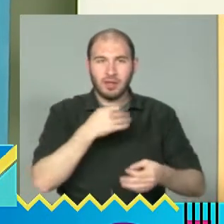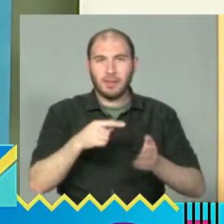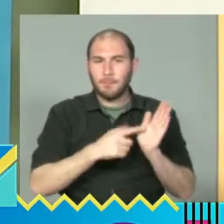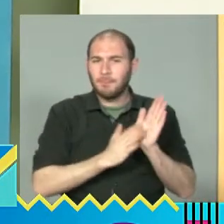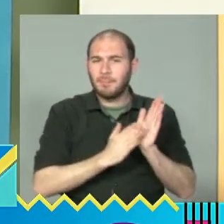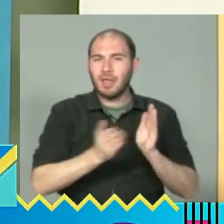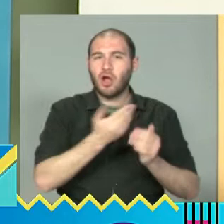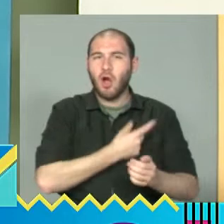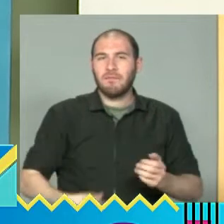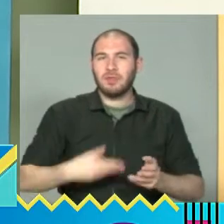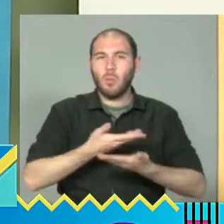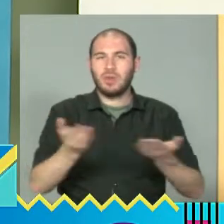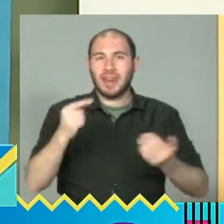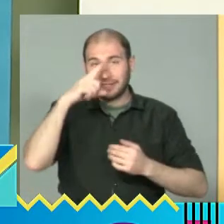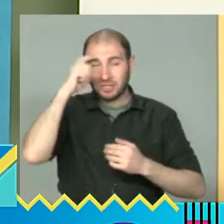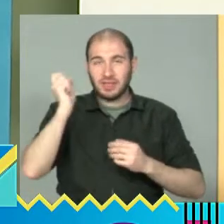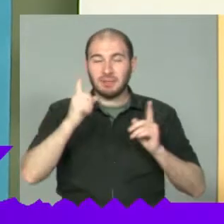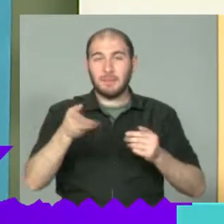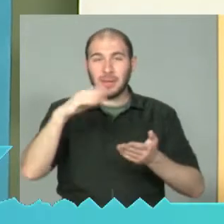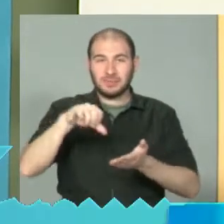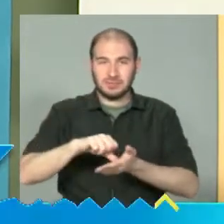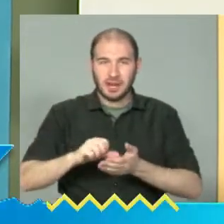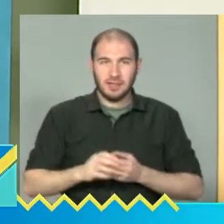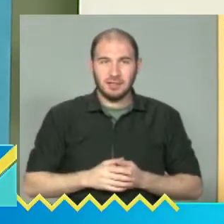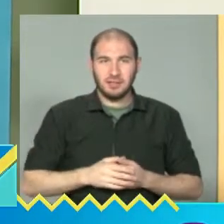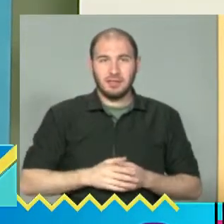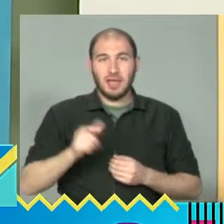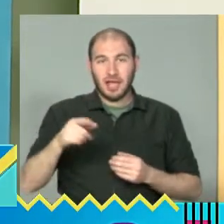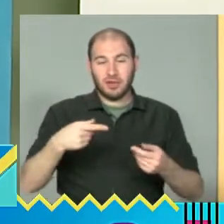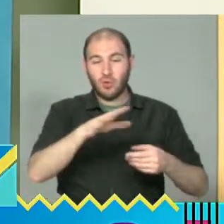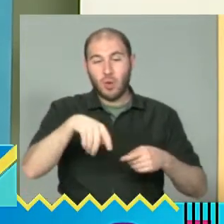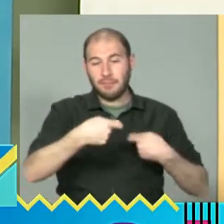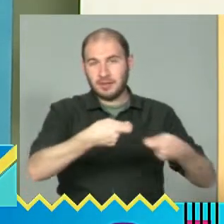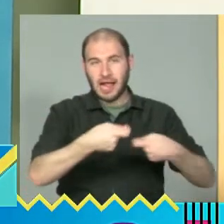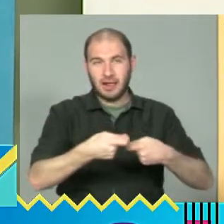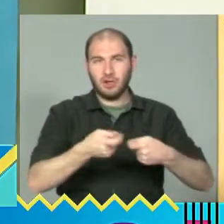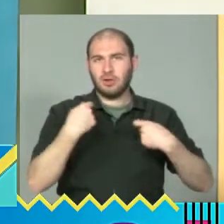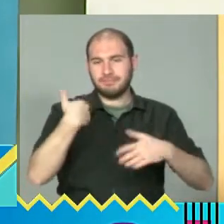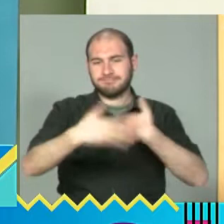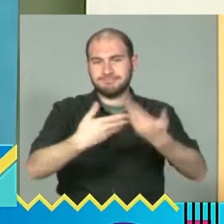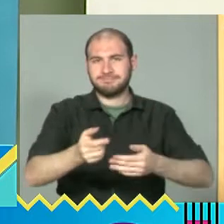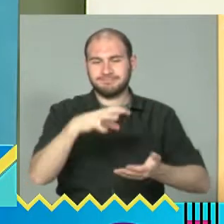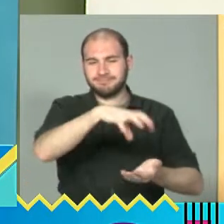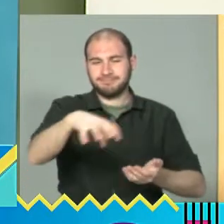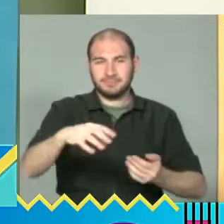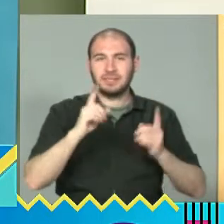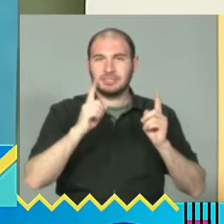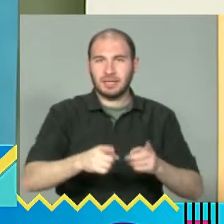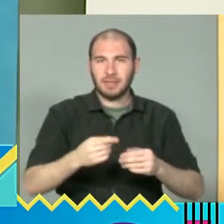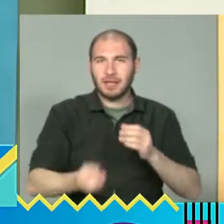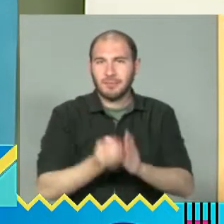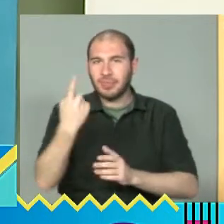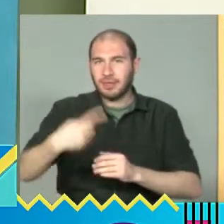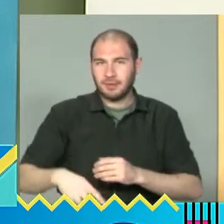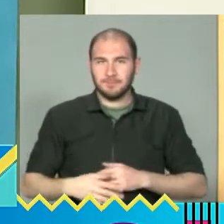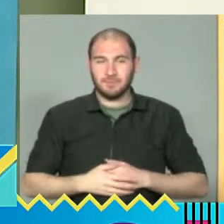que dio el propio gobierno nacional y desde el Banco Central también a ese mercado. Y cómo se han ido desenvolviendo esas señales y lo que han ido